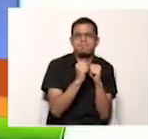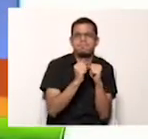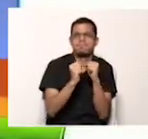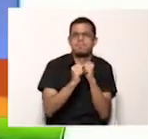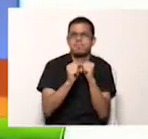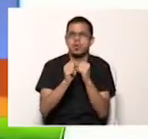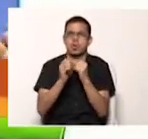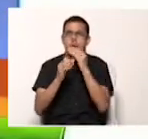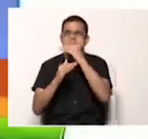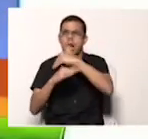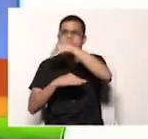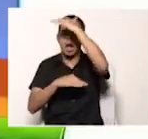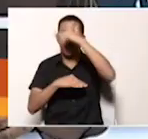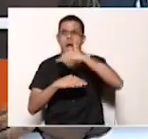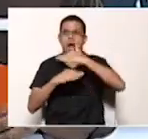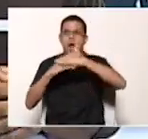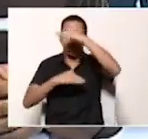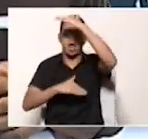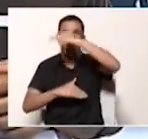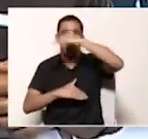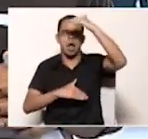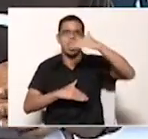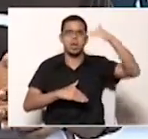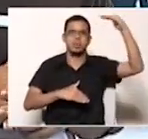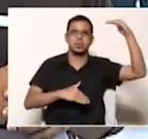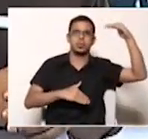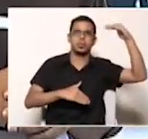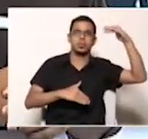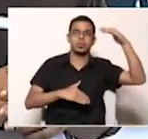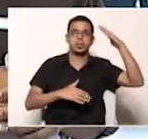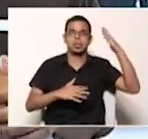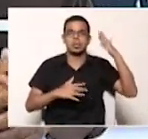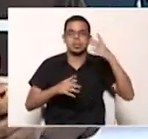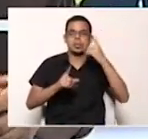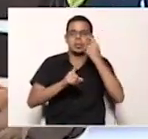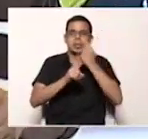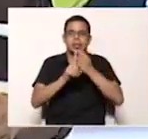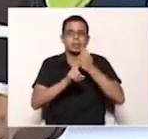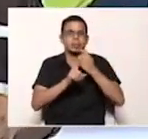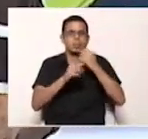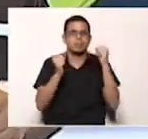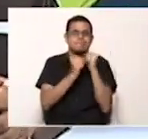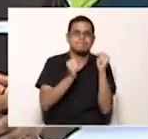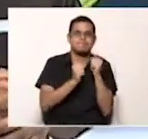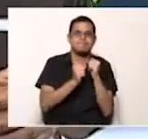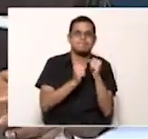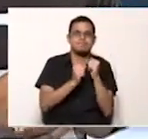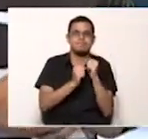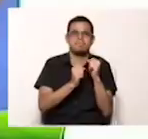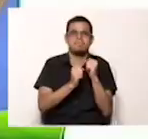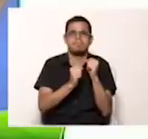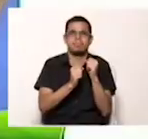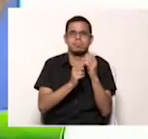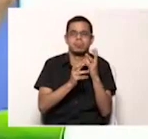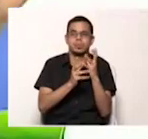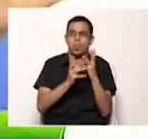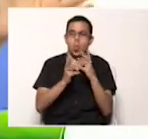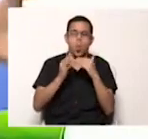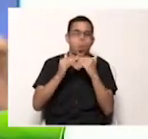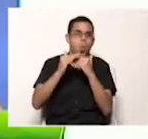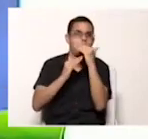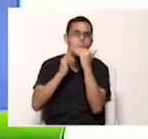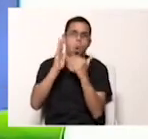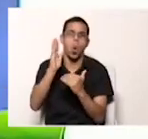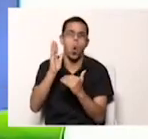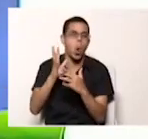mundial, que incluso sobrepasa las temperaturas Habituales, habituales. normales. Y